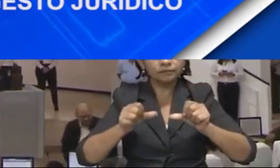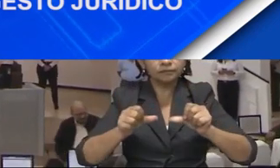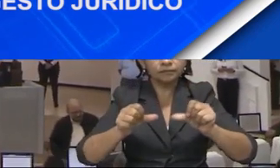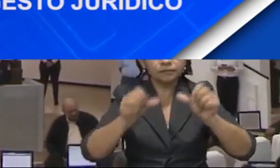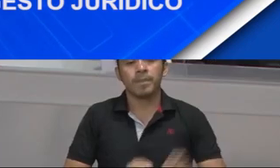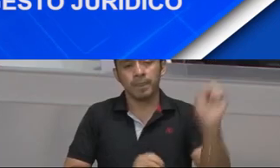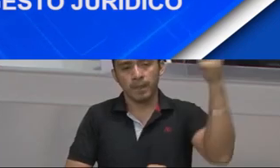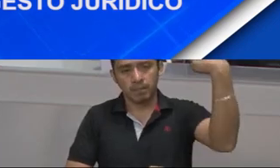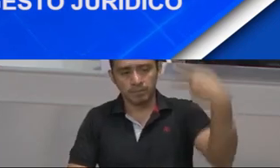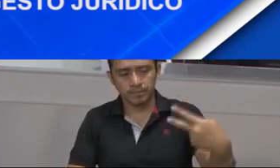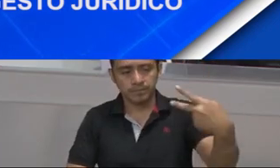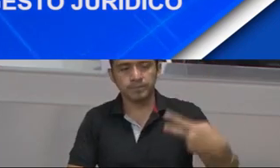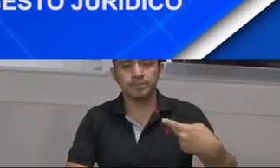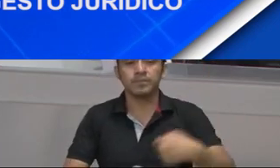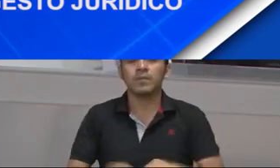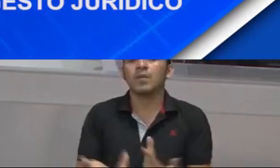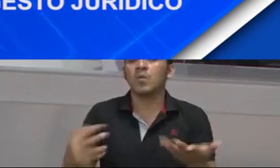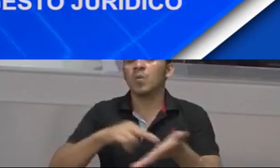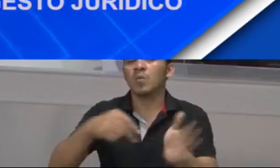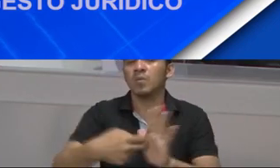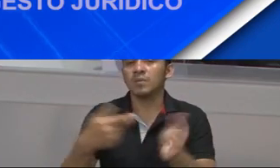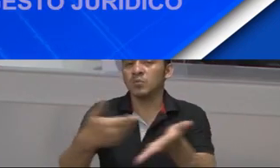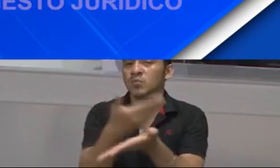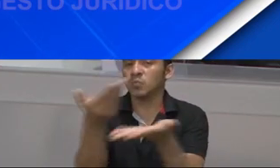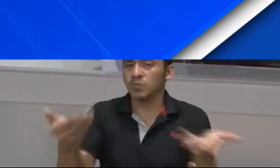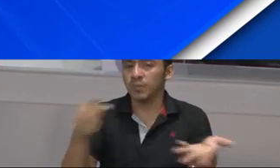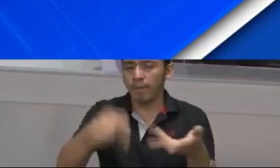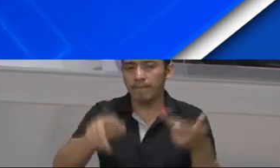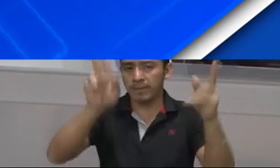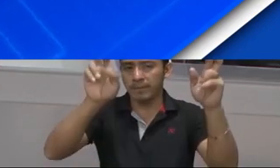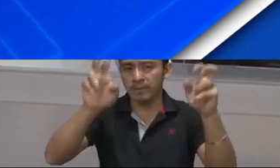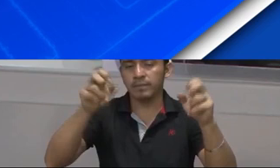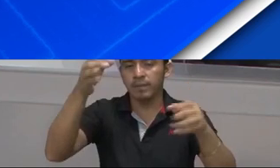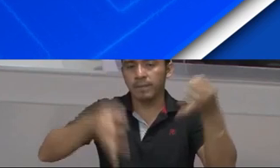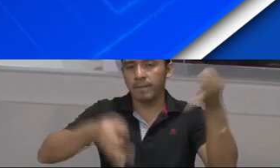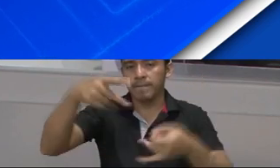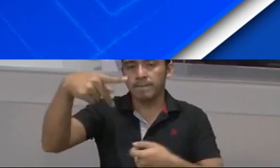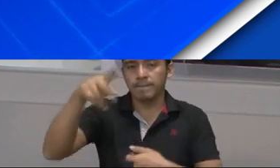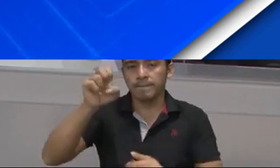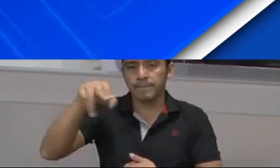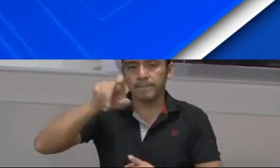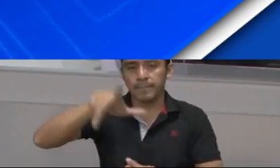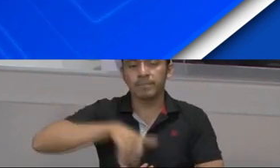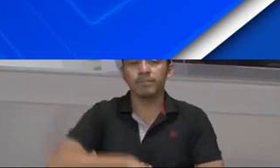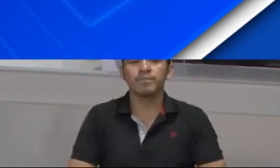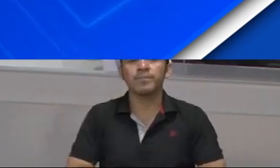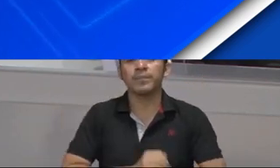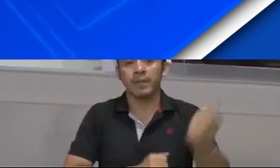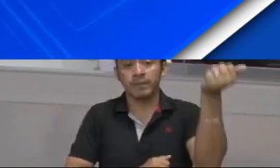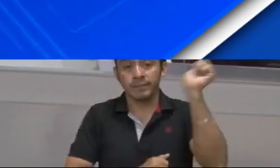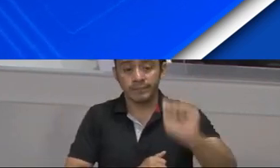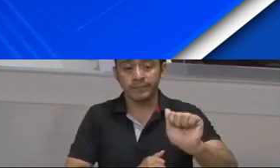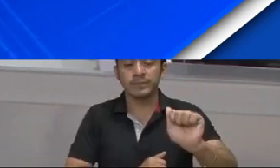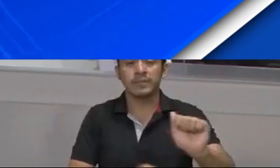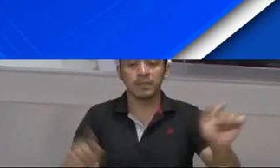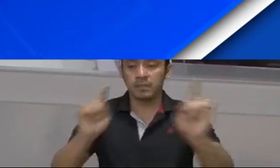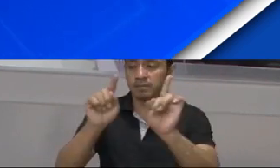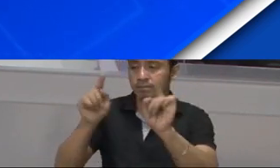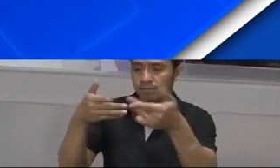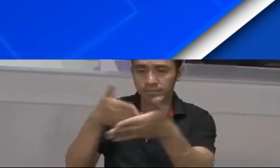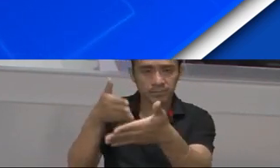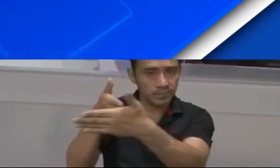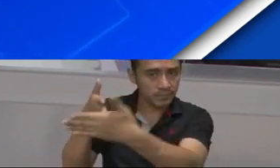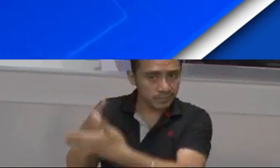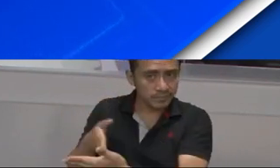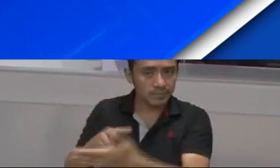siguiente manera. Marco conceptual de la actualización de la materia de justicia penal. A. Delimitación de la